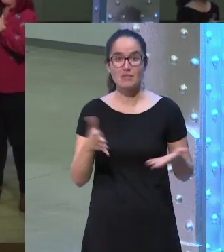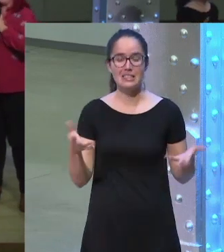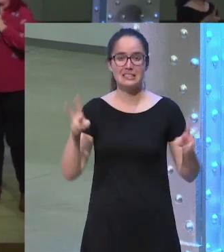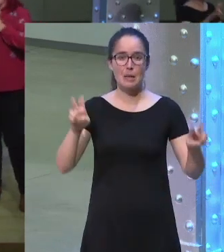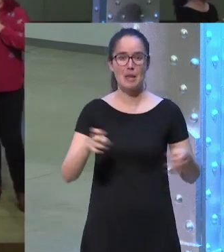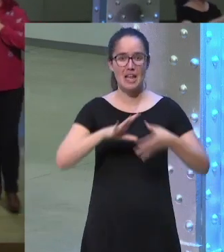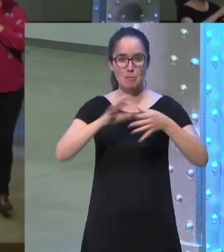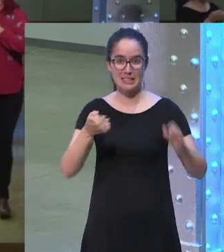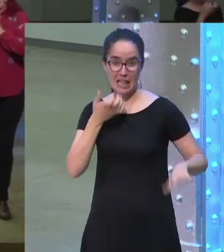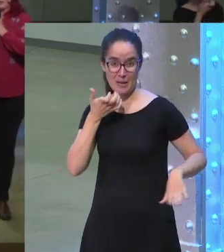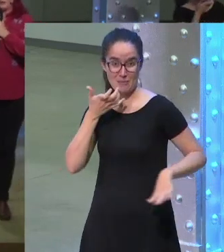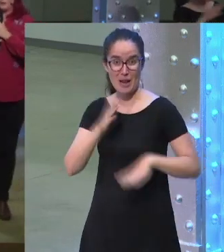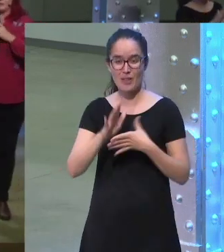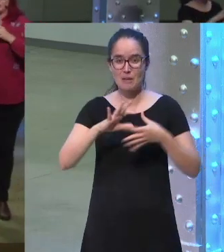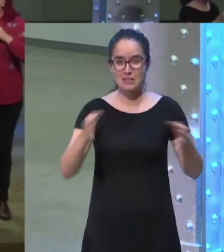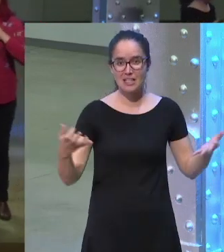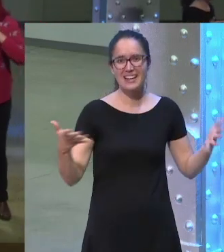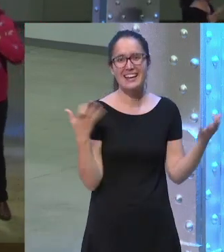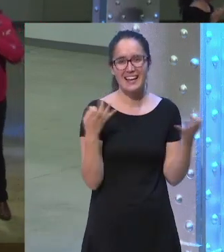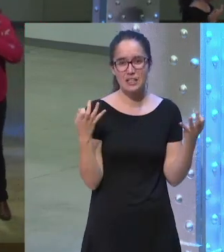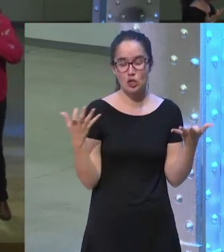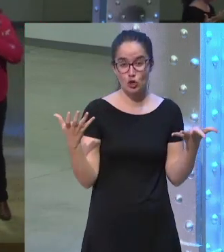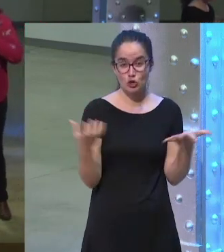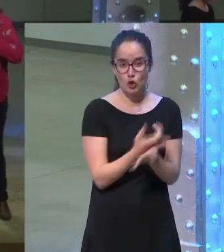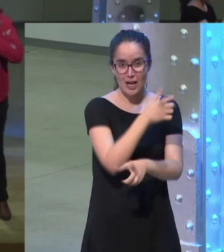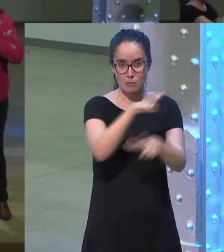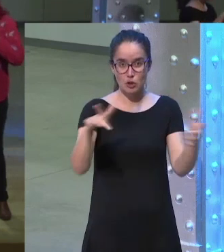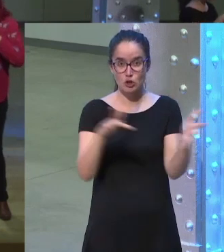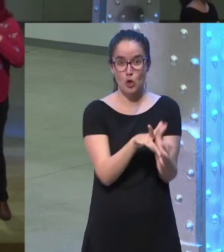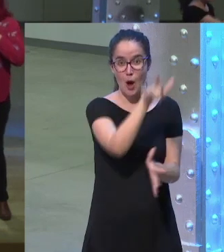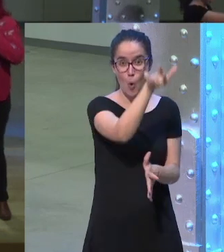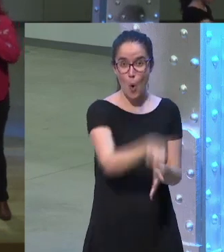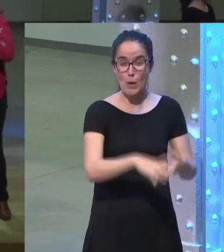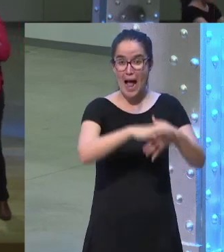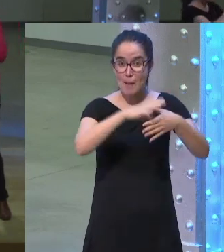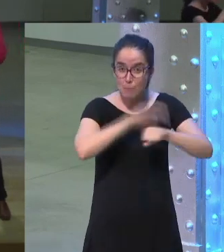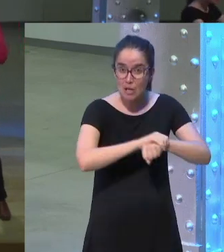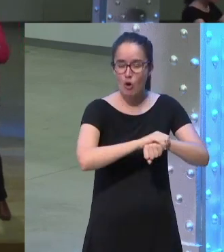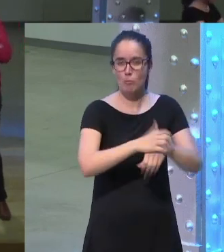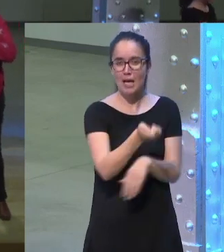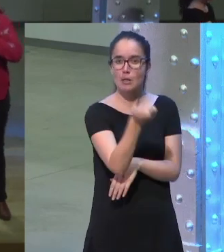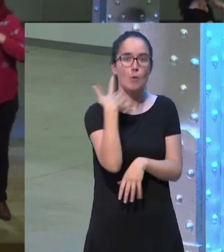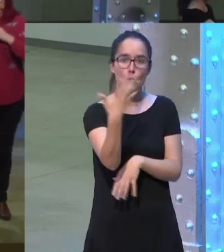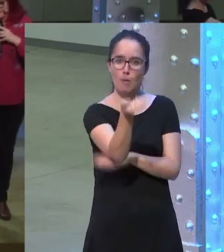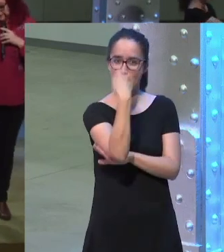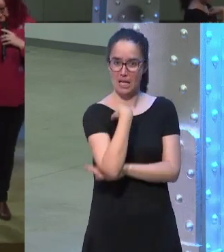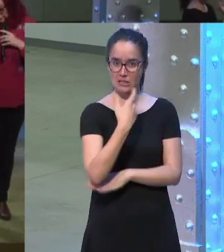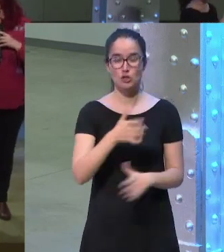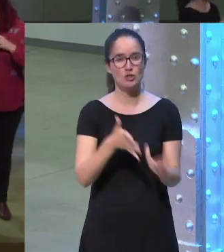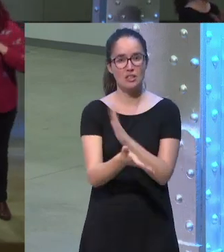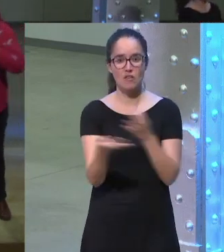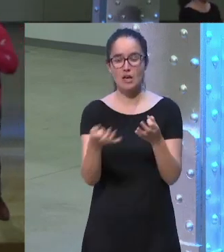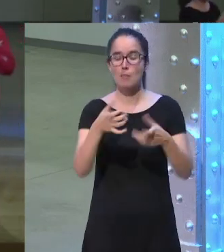es que todo el mundo tiene un amigo mucho más popular que él. No significa que tú tengas que ser amigo de alguien súper popular, significa que